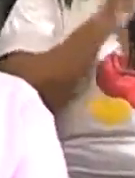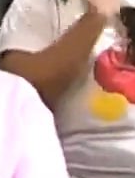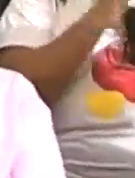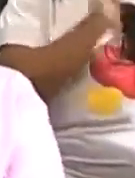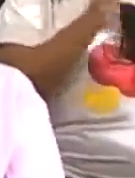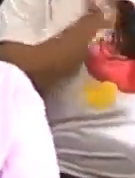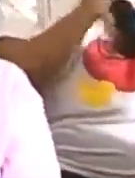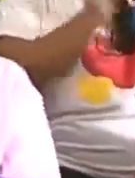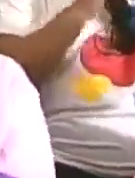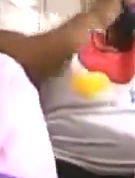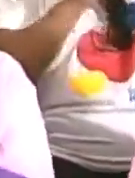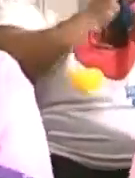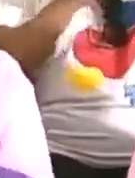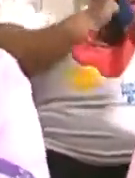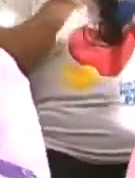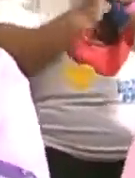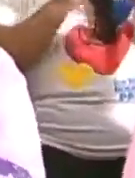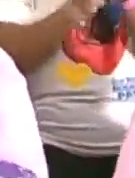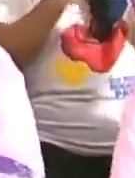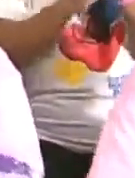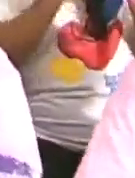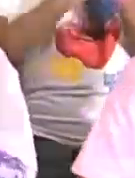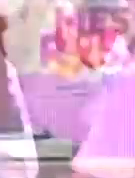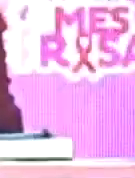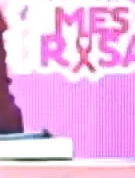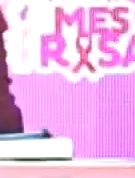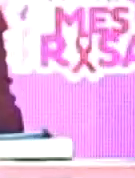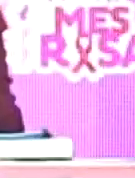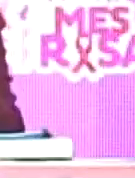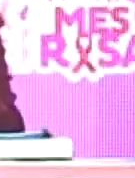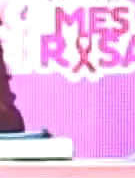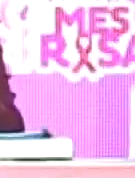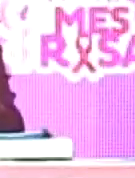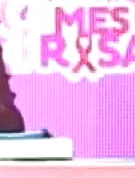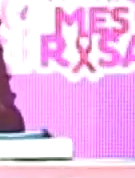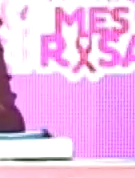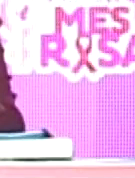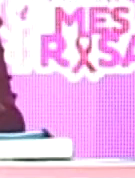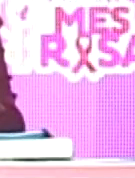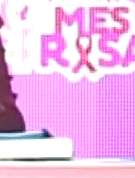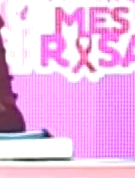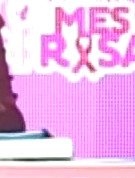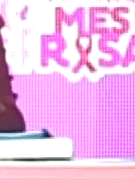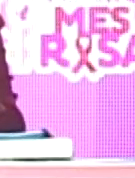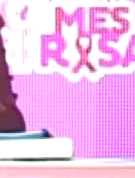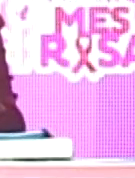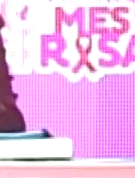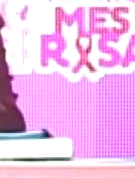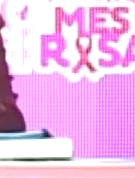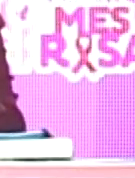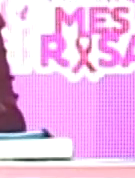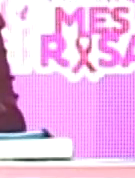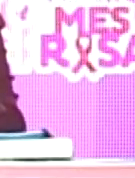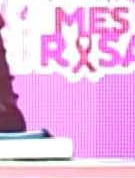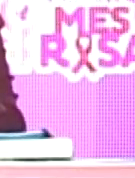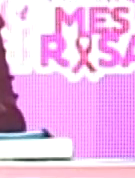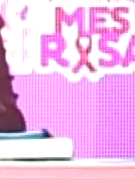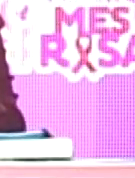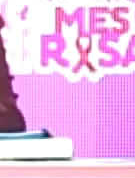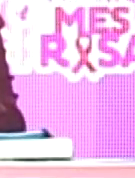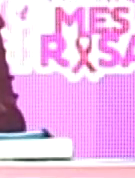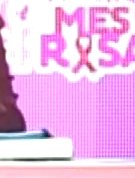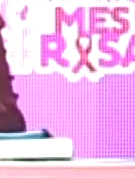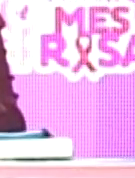Estación Dorada. Y de la Estación Dorada vamos a hacer un pase al Estado Carabobo, precisamente